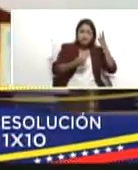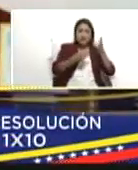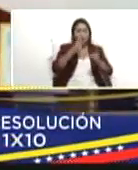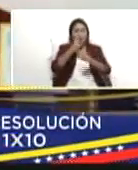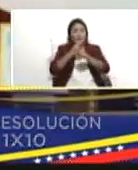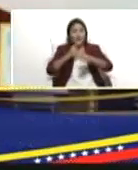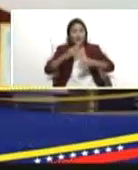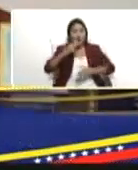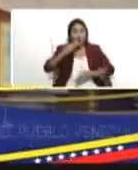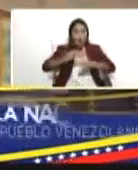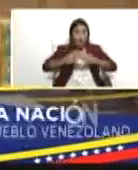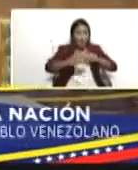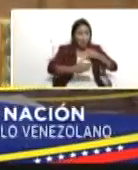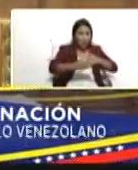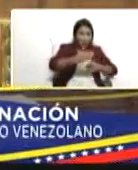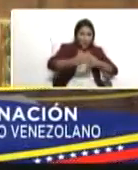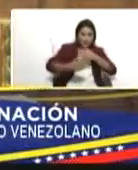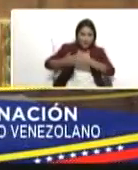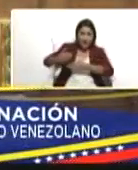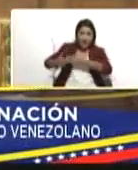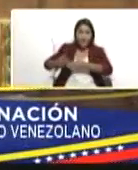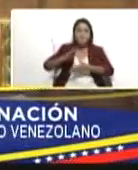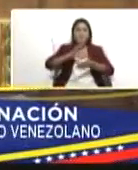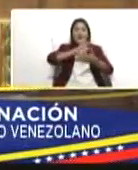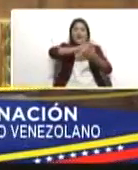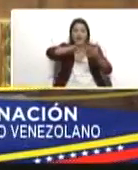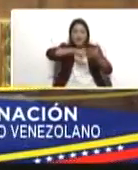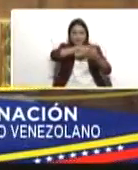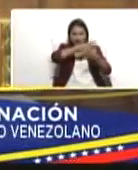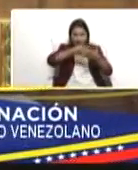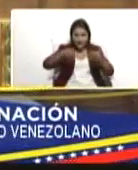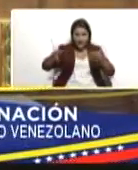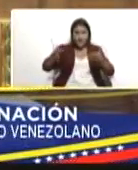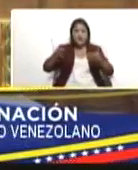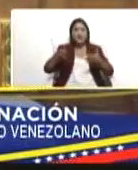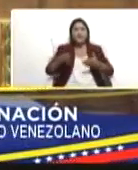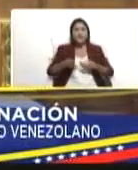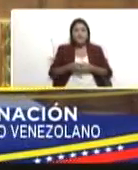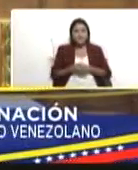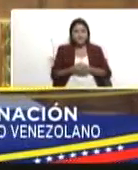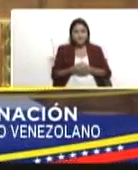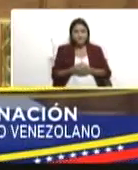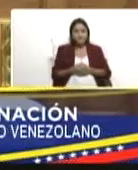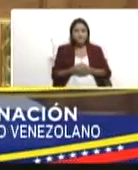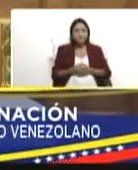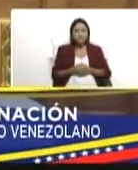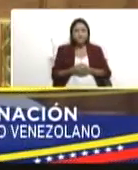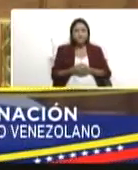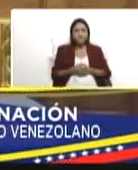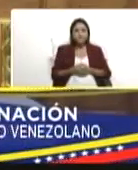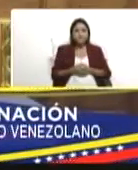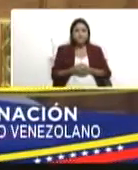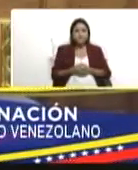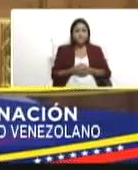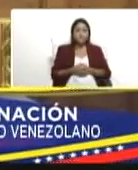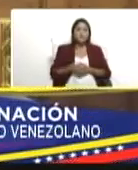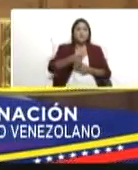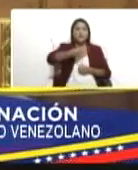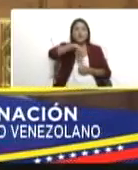robótica de matemática se está levantando lo que yo llamo la